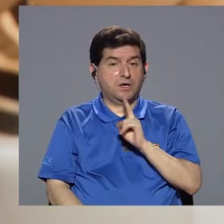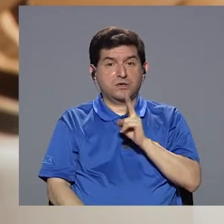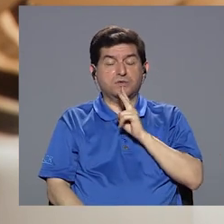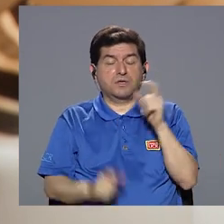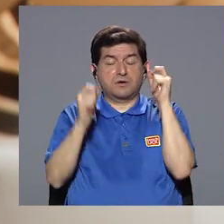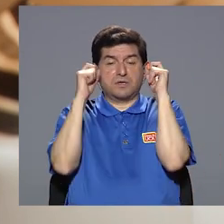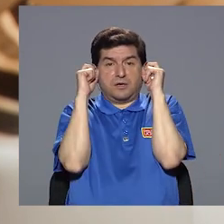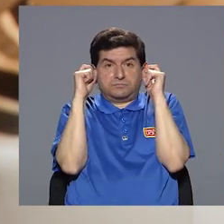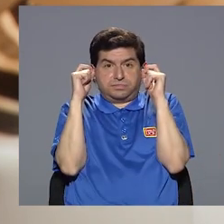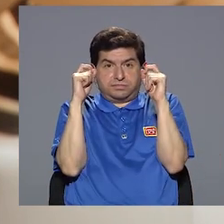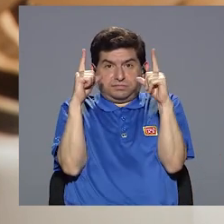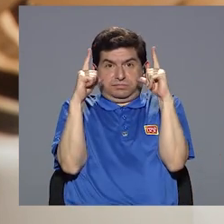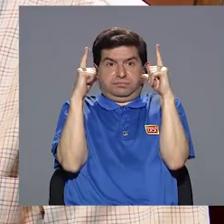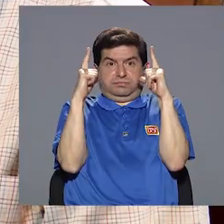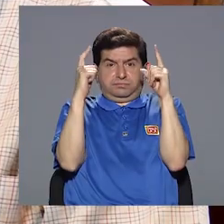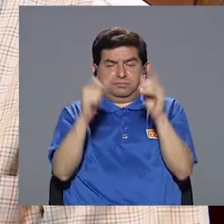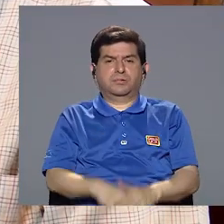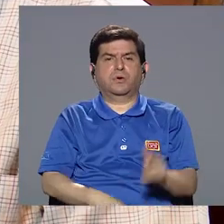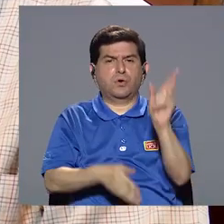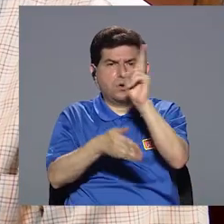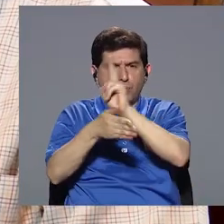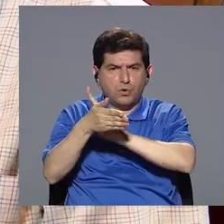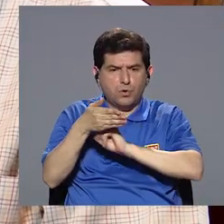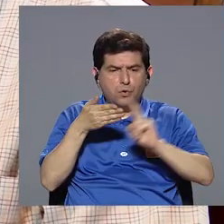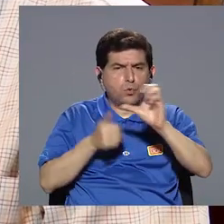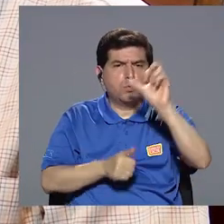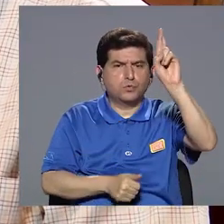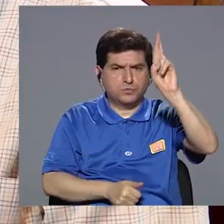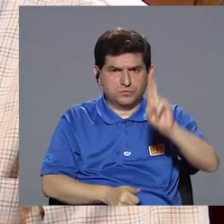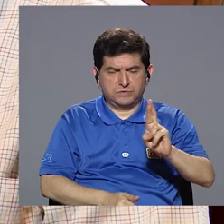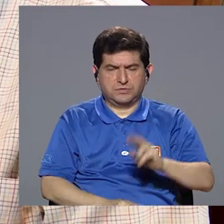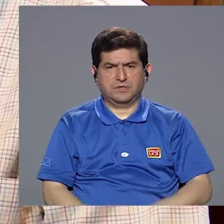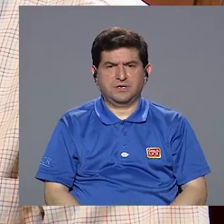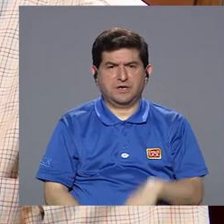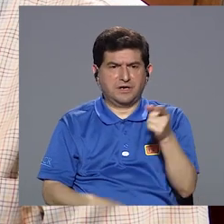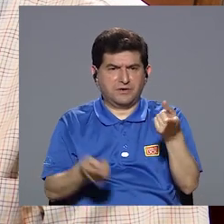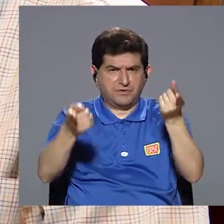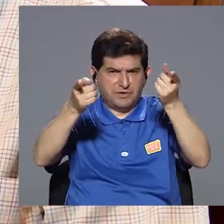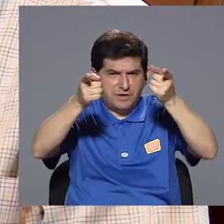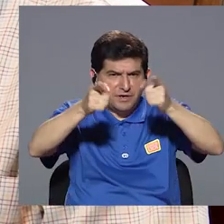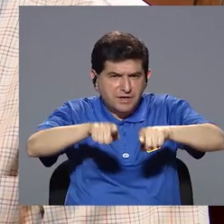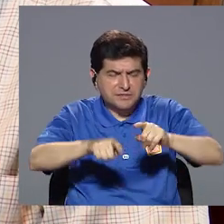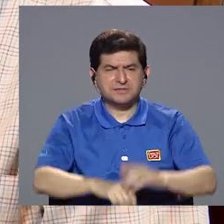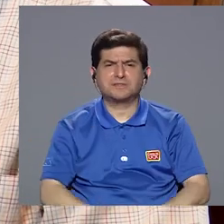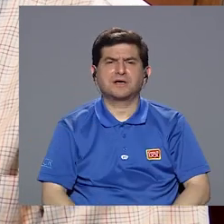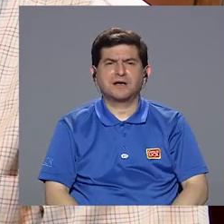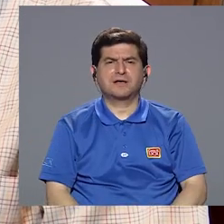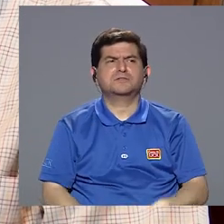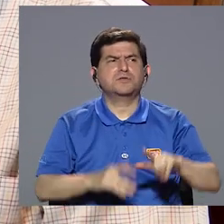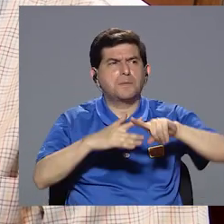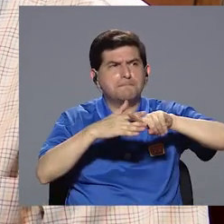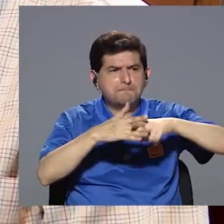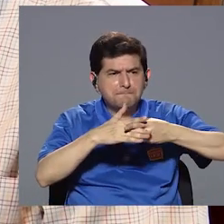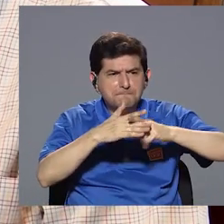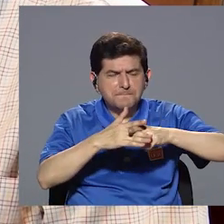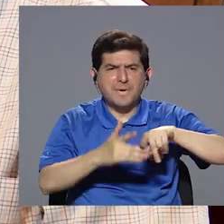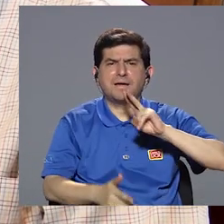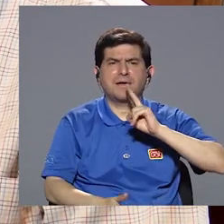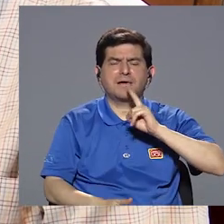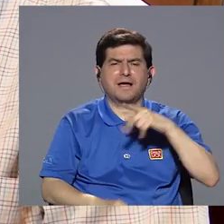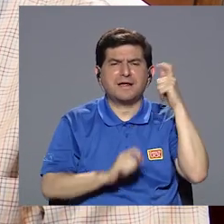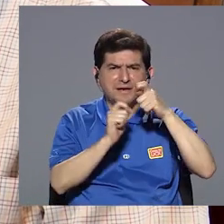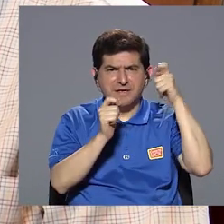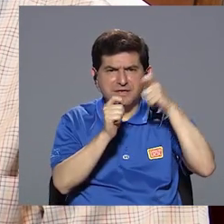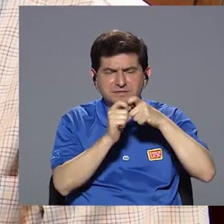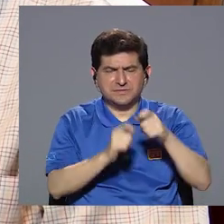que se quedan verdaderamente asombrados de como la universidad de costa rica tiene un